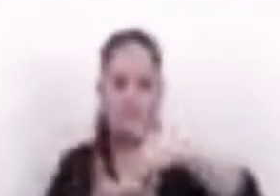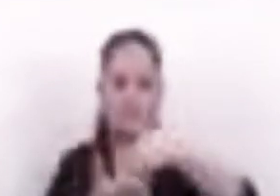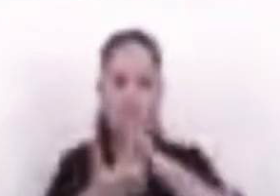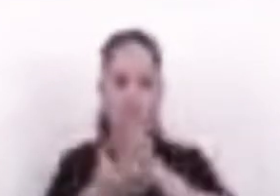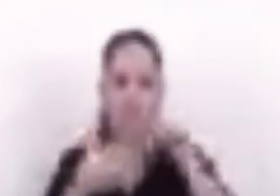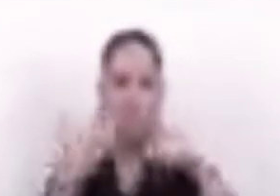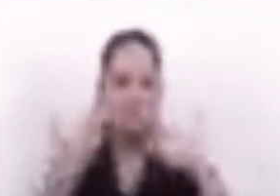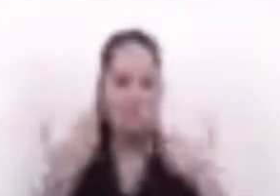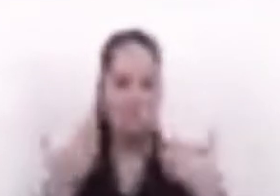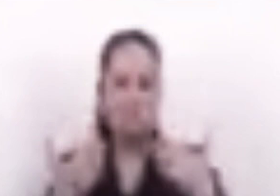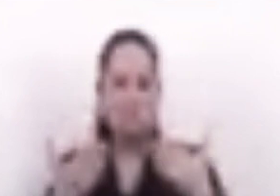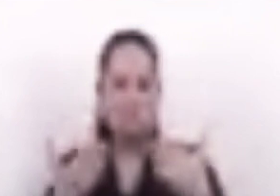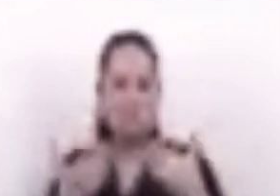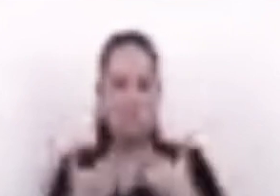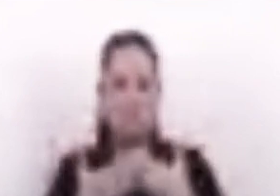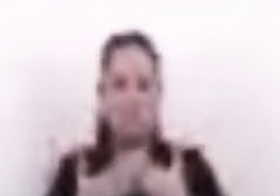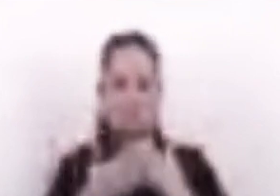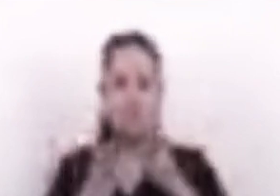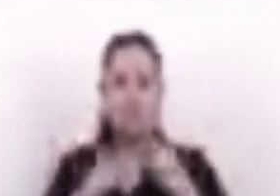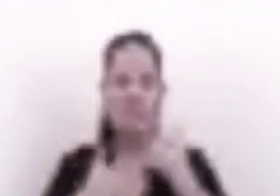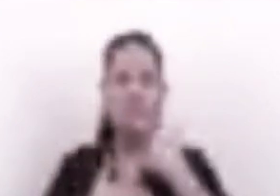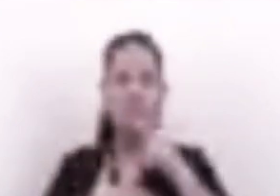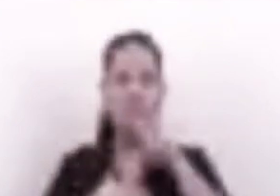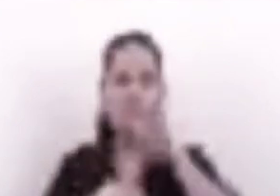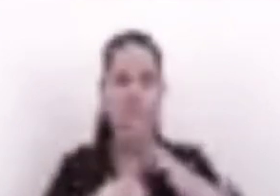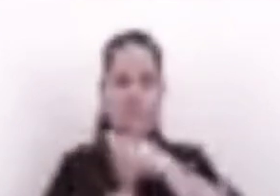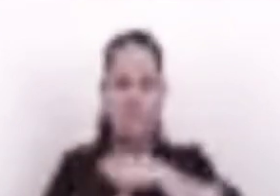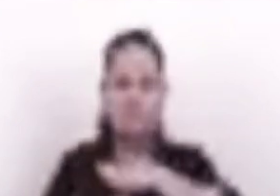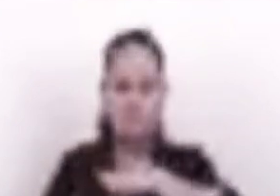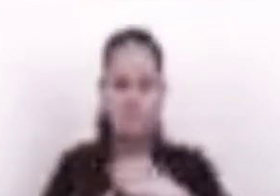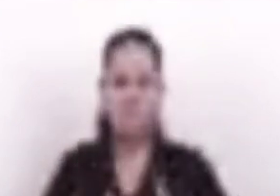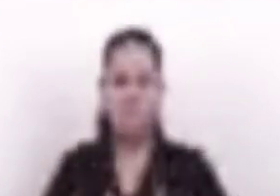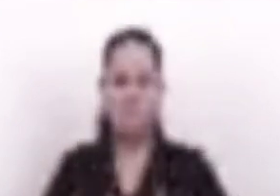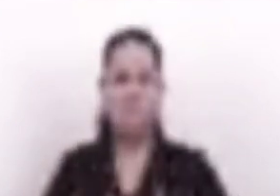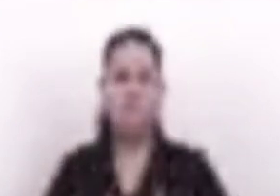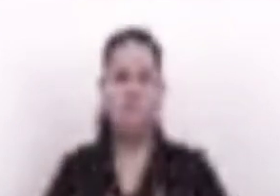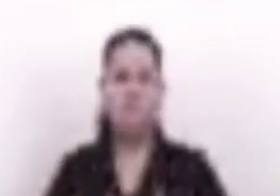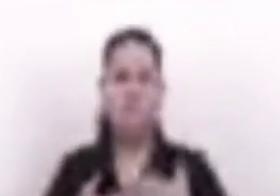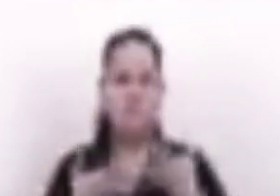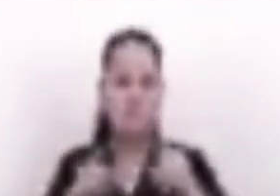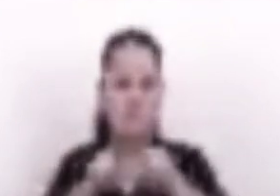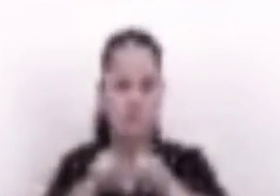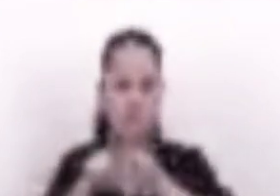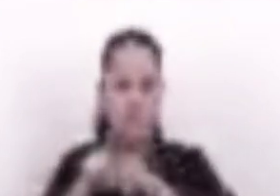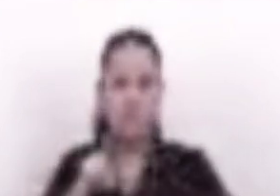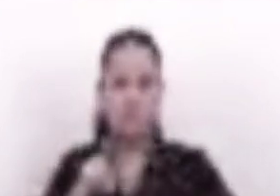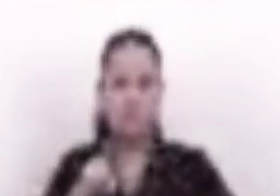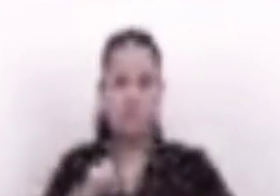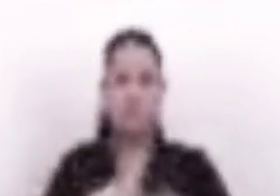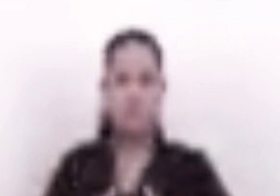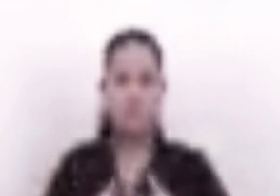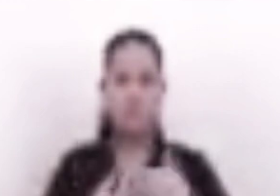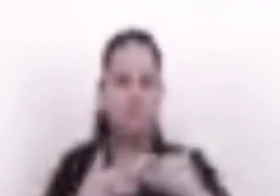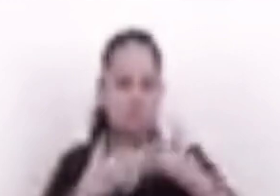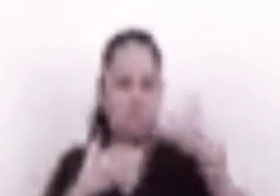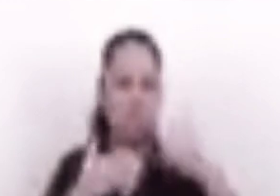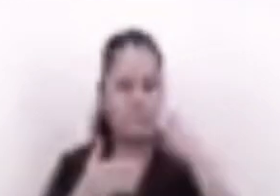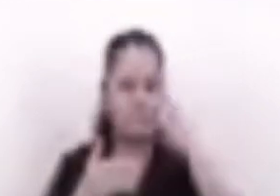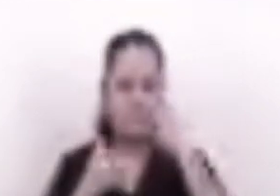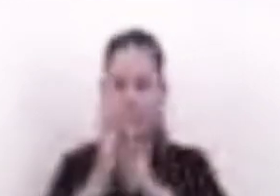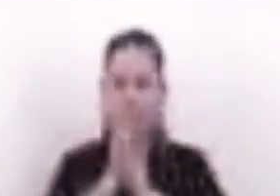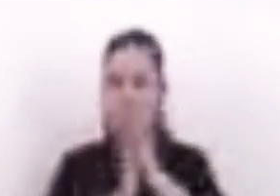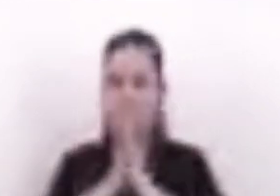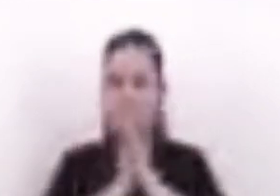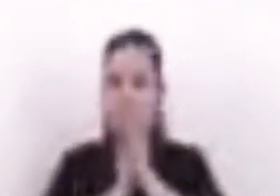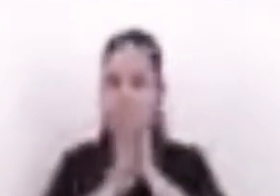entero, no solo por quienes votaron por nosotros. Por eso, hermanos de la diáspora, antes de ver por los